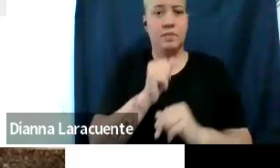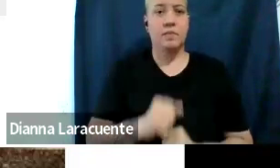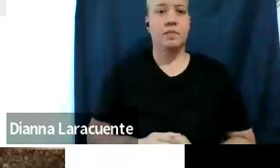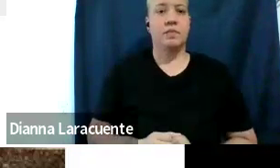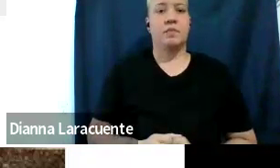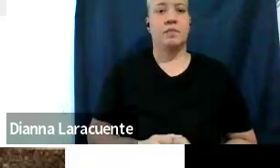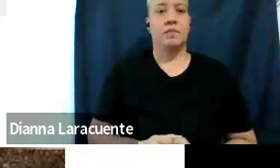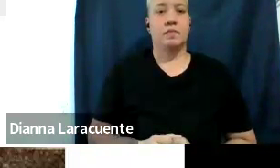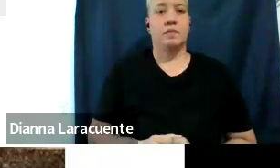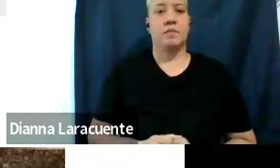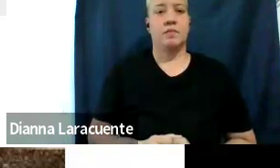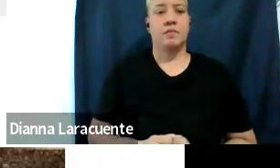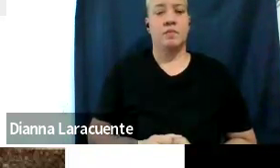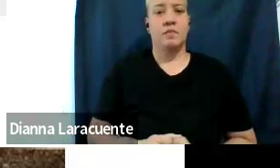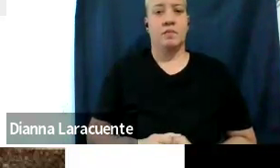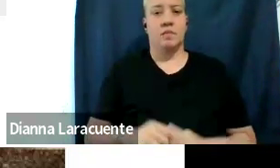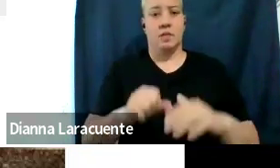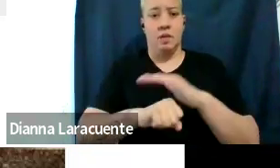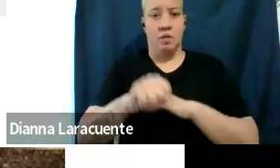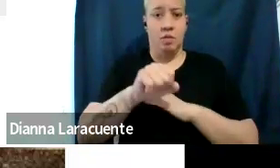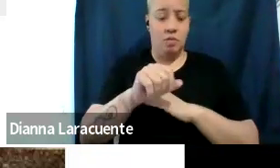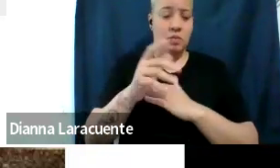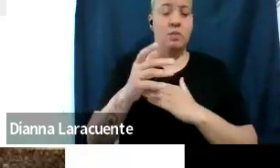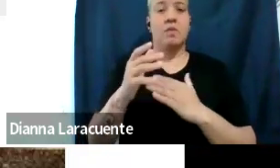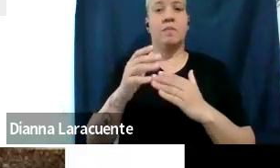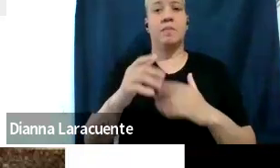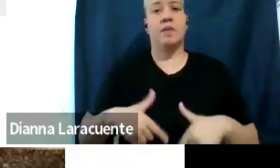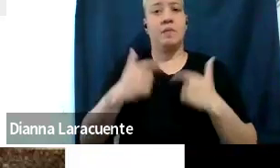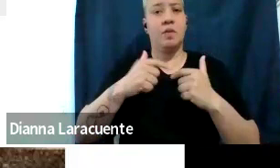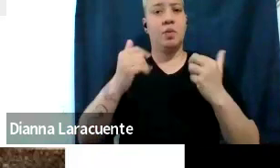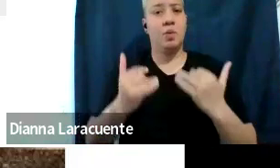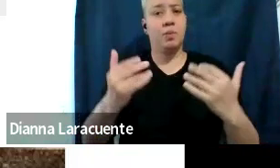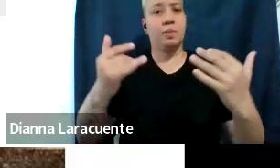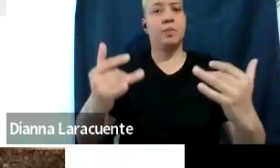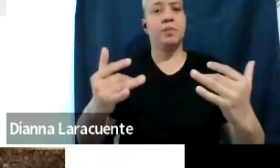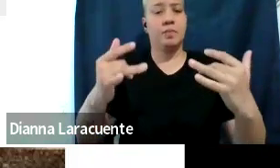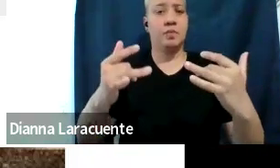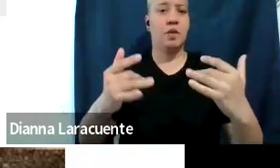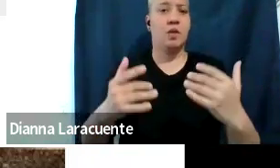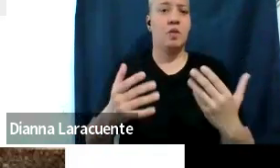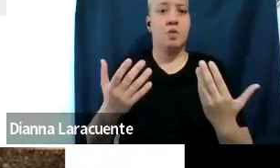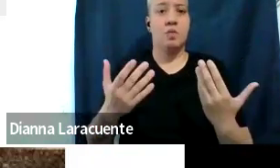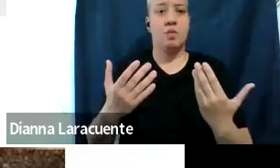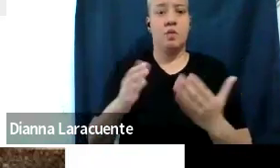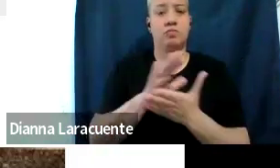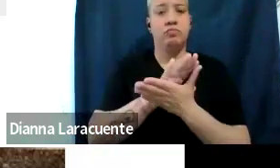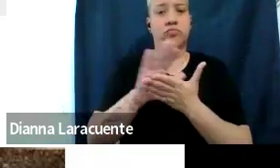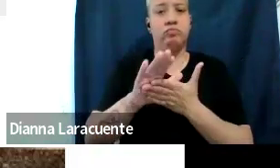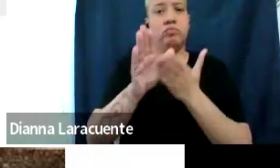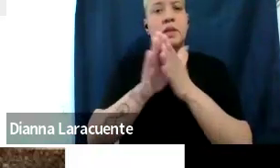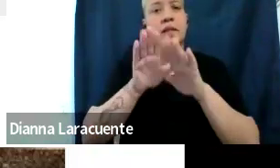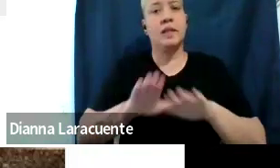las feraces campiñas donde nació y vivió en la abundancia y donde pudo haber pasado una existencia plácida y